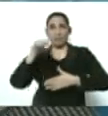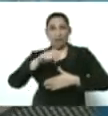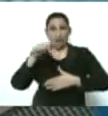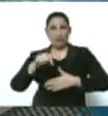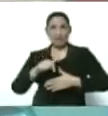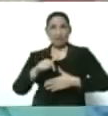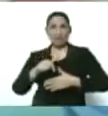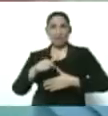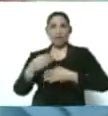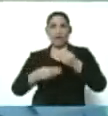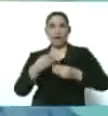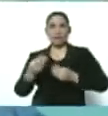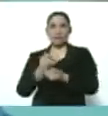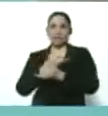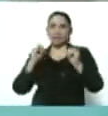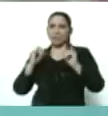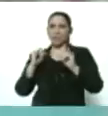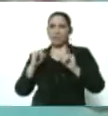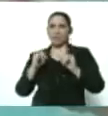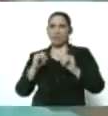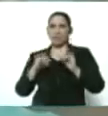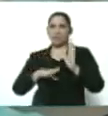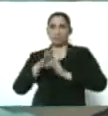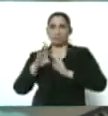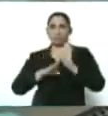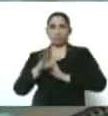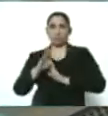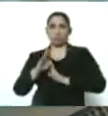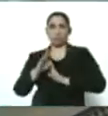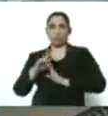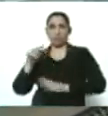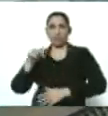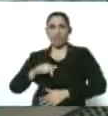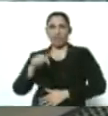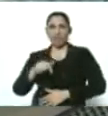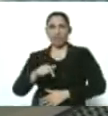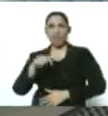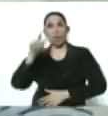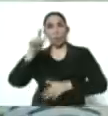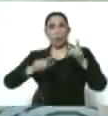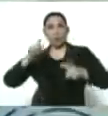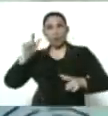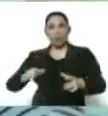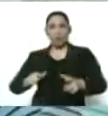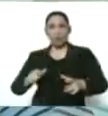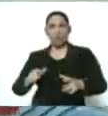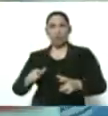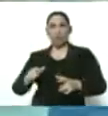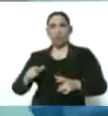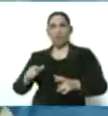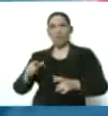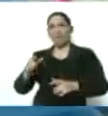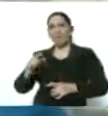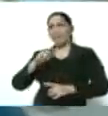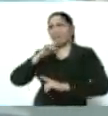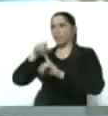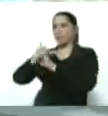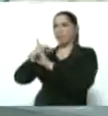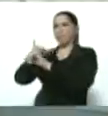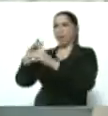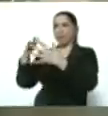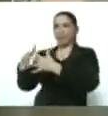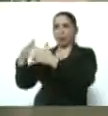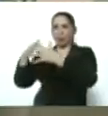de la independencia. Entonces, ese es un gentilicio que estorba. Ese es un gentilicio que los amenaza a ellos